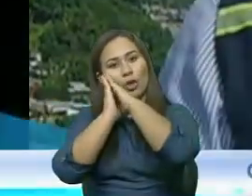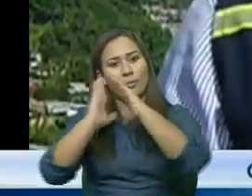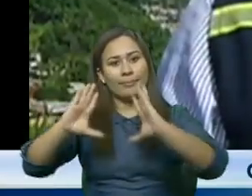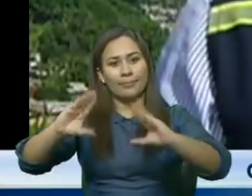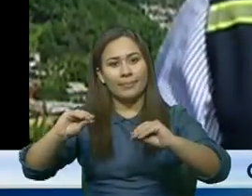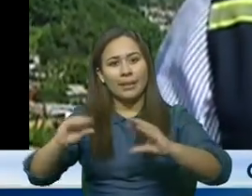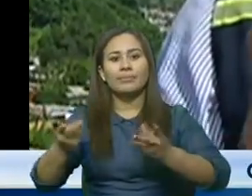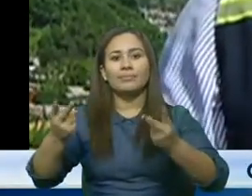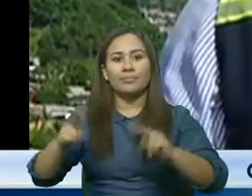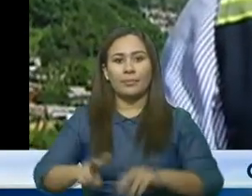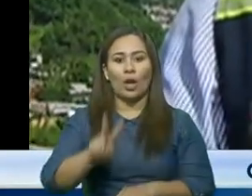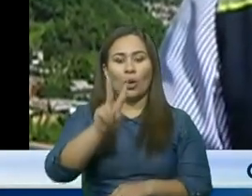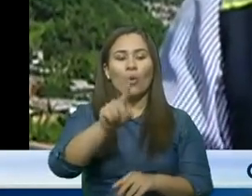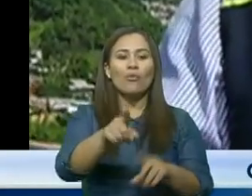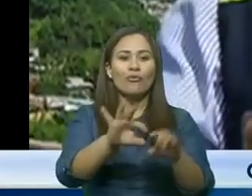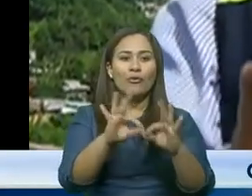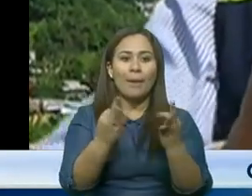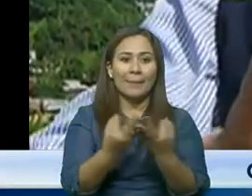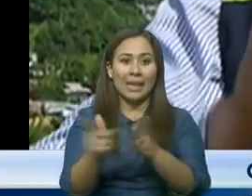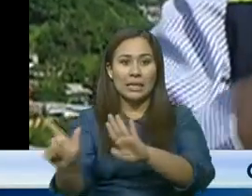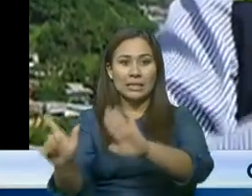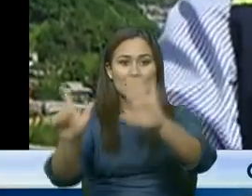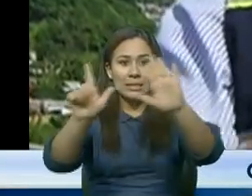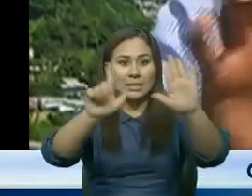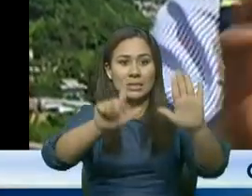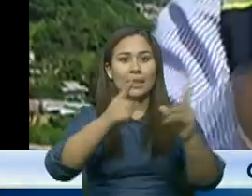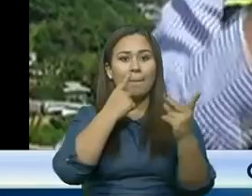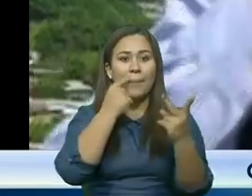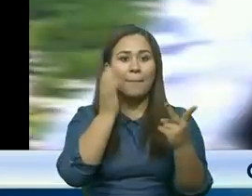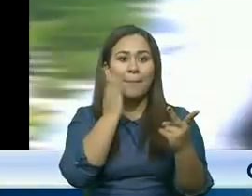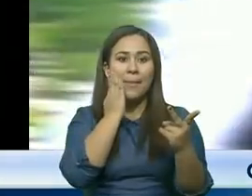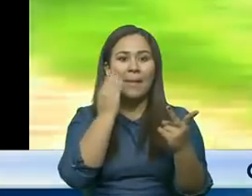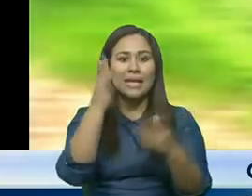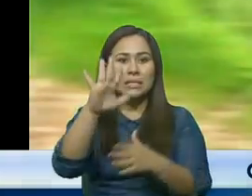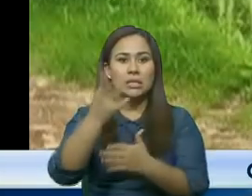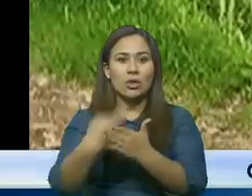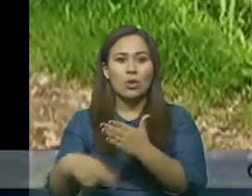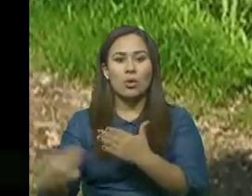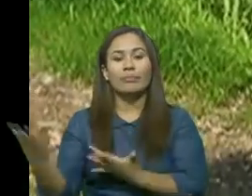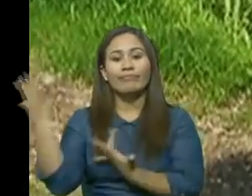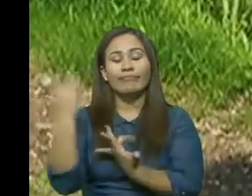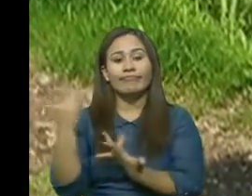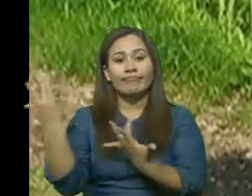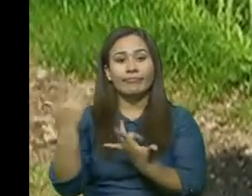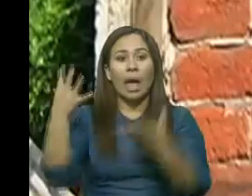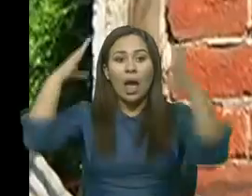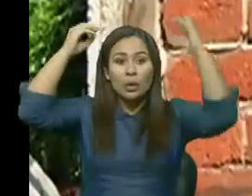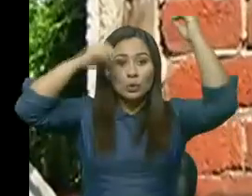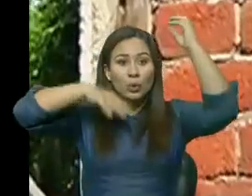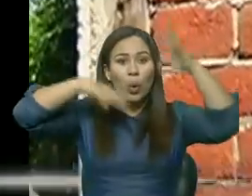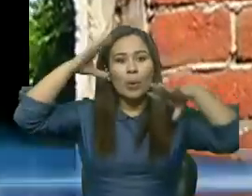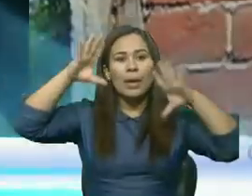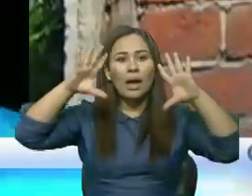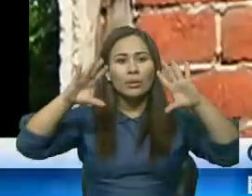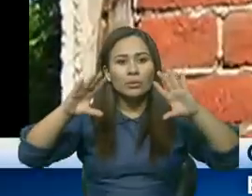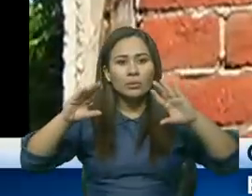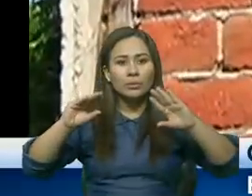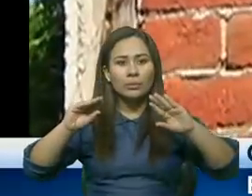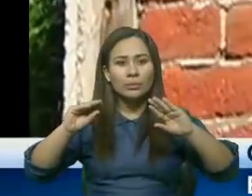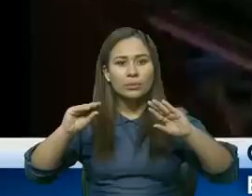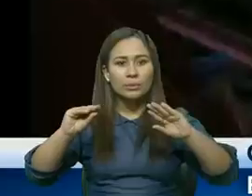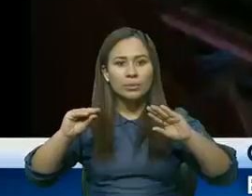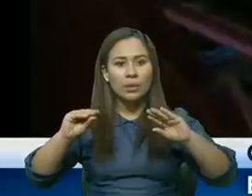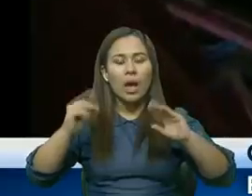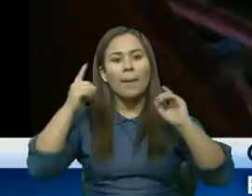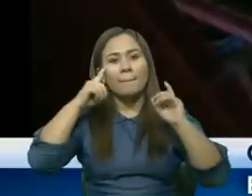kits de alimentos porque es una familia cuyo núcleo es el padre madre y cinco hijos esperan que también las lluvias calmen un poco para evitar